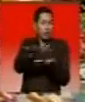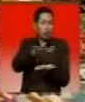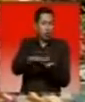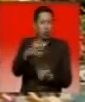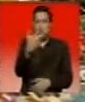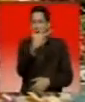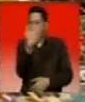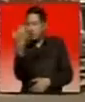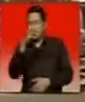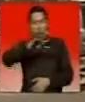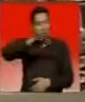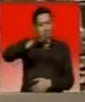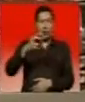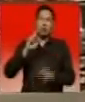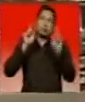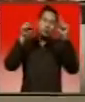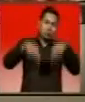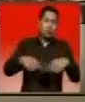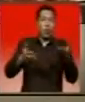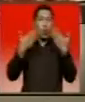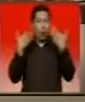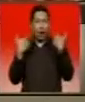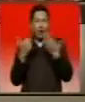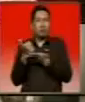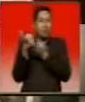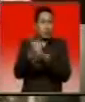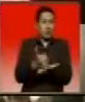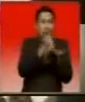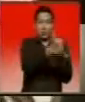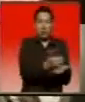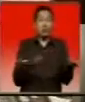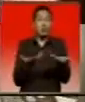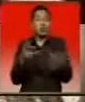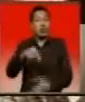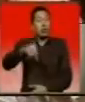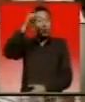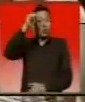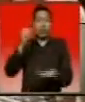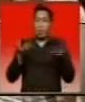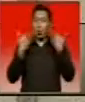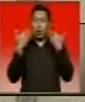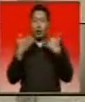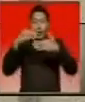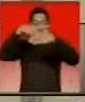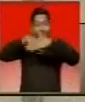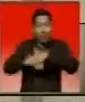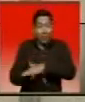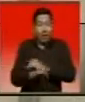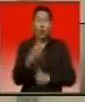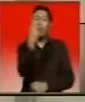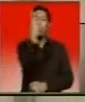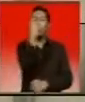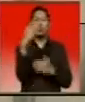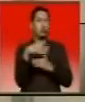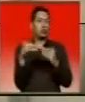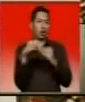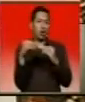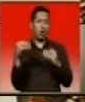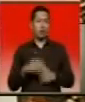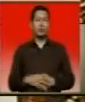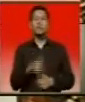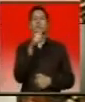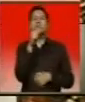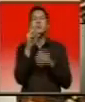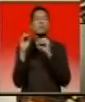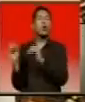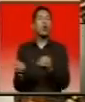realiza en el Centro de Convenciones en el norte de Guayaquil y la entrada tiene un costo de $1. Quien organiza el Festival Manavita es